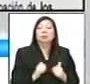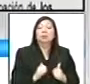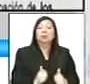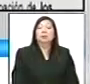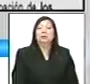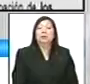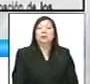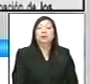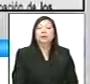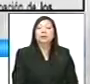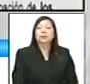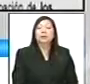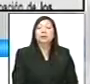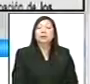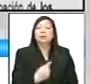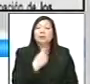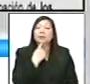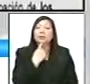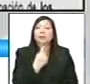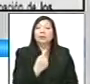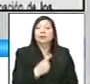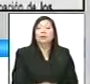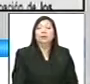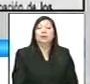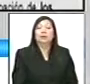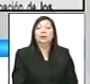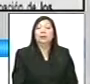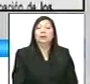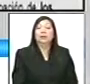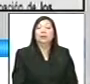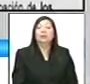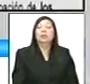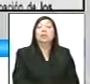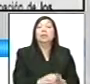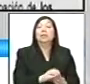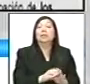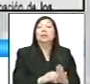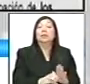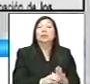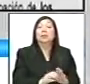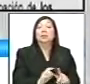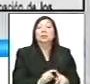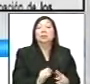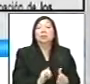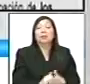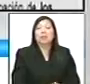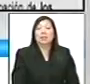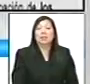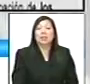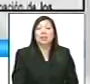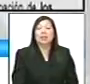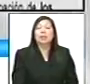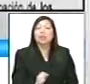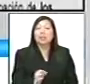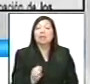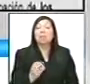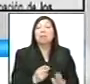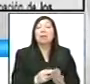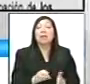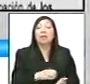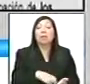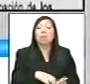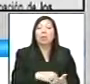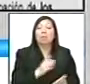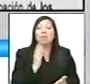tal como incluso se plantea en la doctrina constitucional, que sea el pueblo delegue en el Congreso